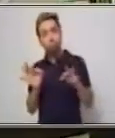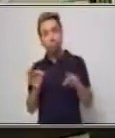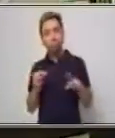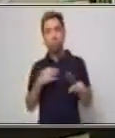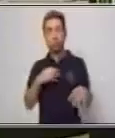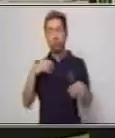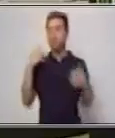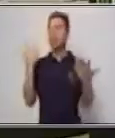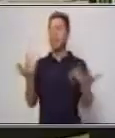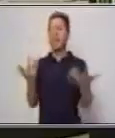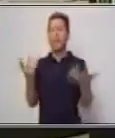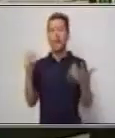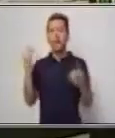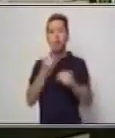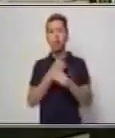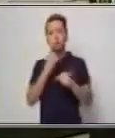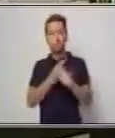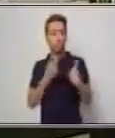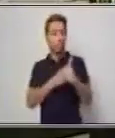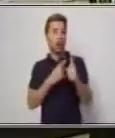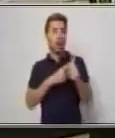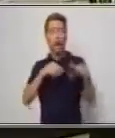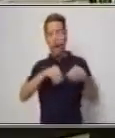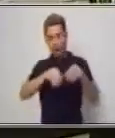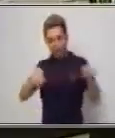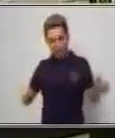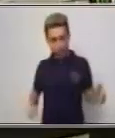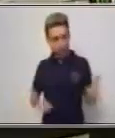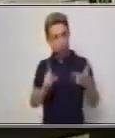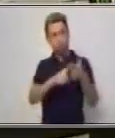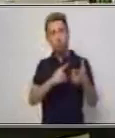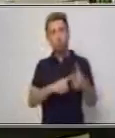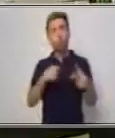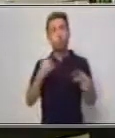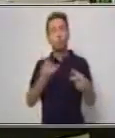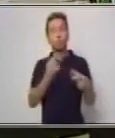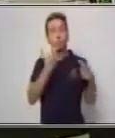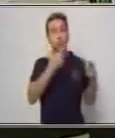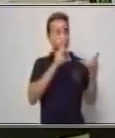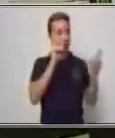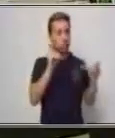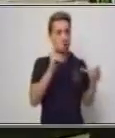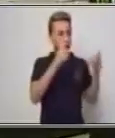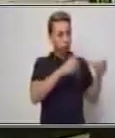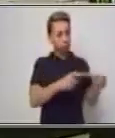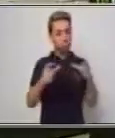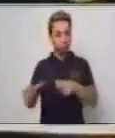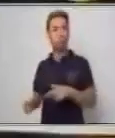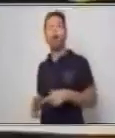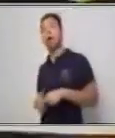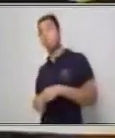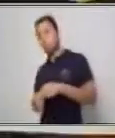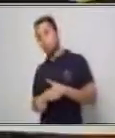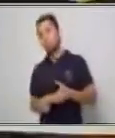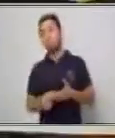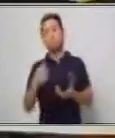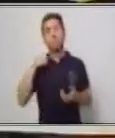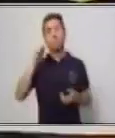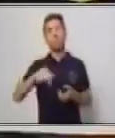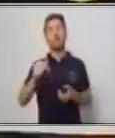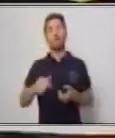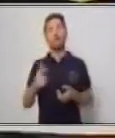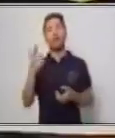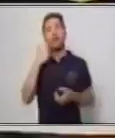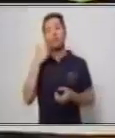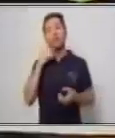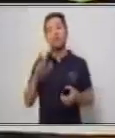arena. Punto número dos, utilizamos los recipientes. Interesante eso. Ahora, vamos a ver